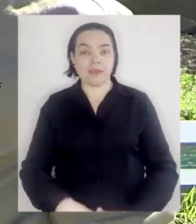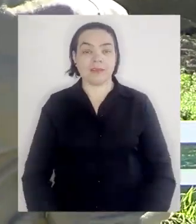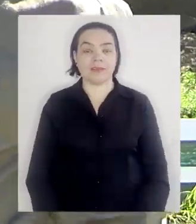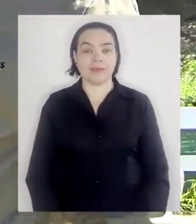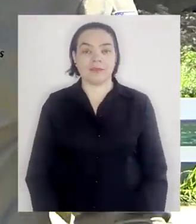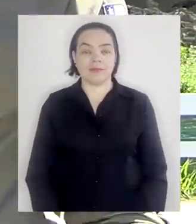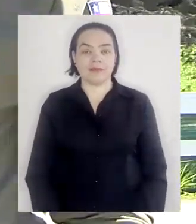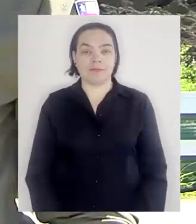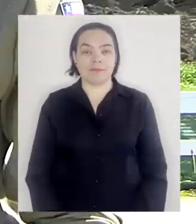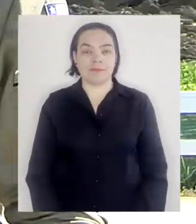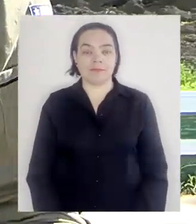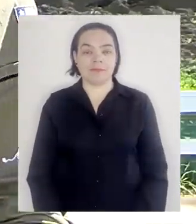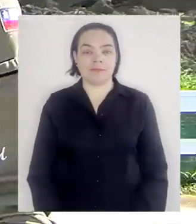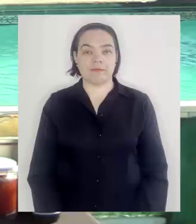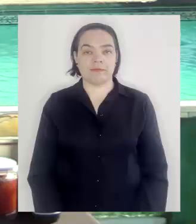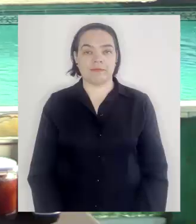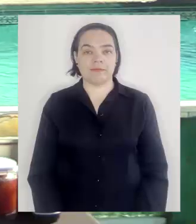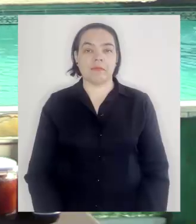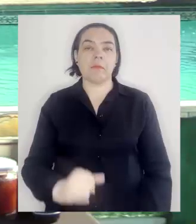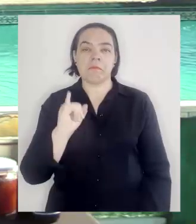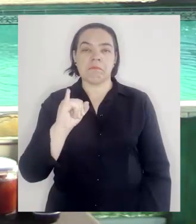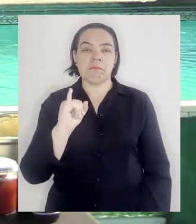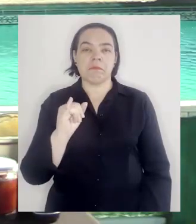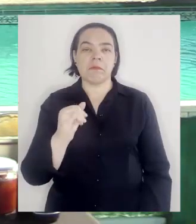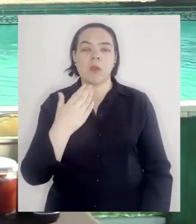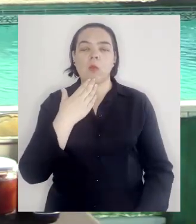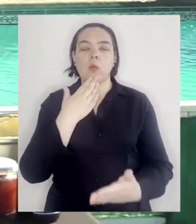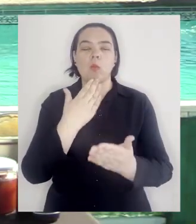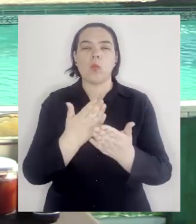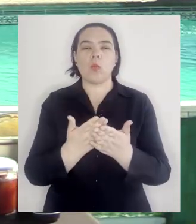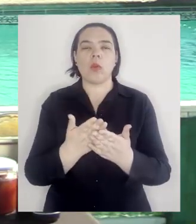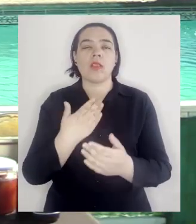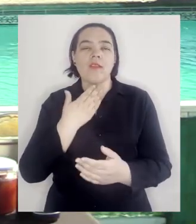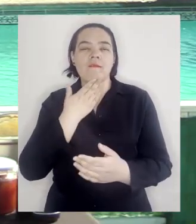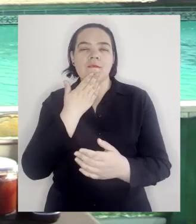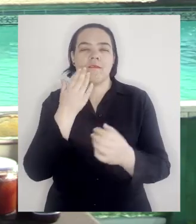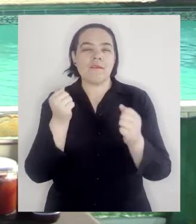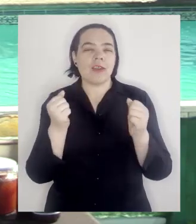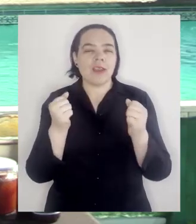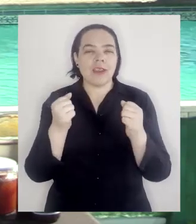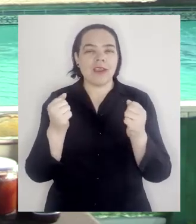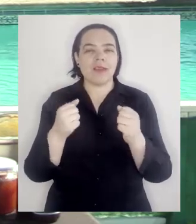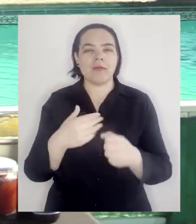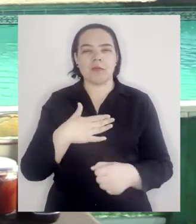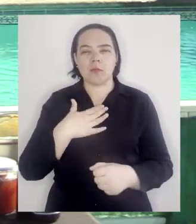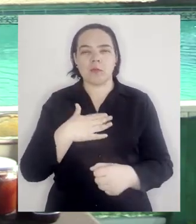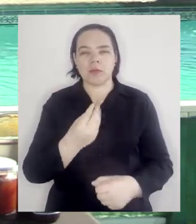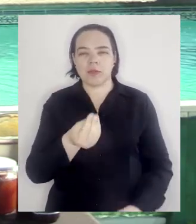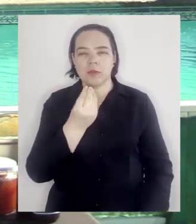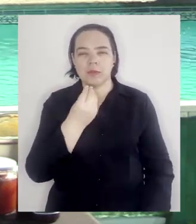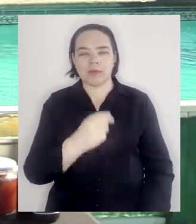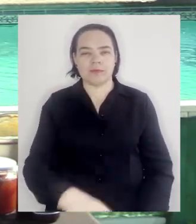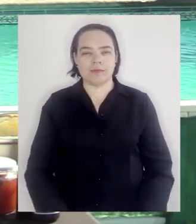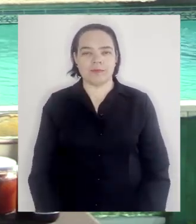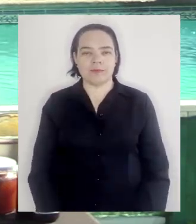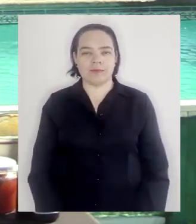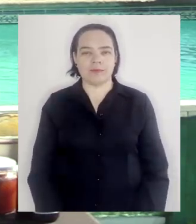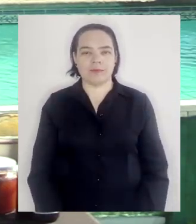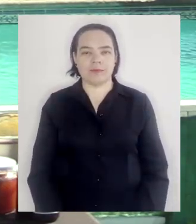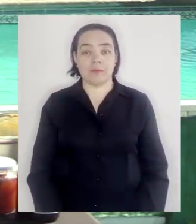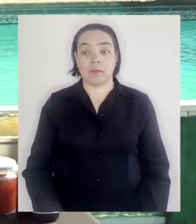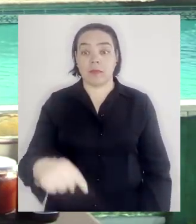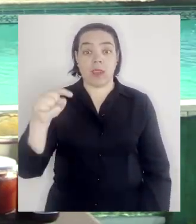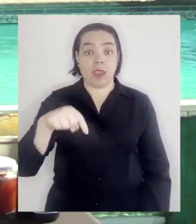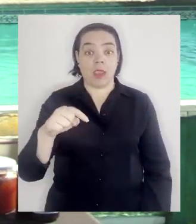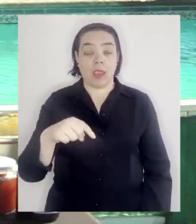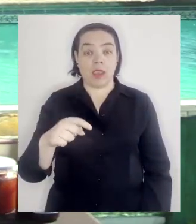cuando, como por el clima, cuando hace frío o en cualquier momento del año. No, la panqueque es porque nosotros acá tenemos las sopaipillas